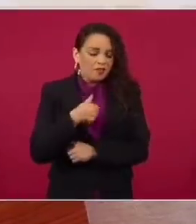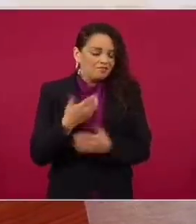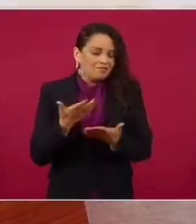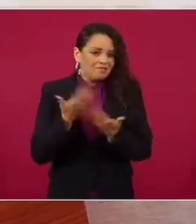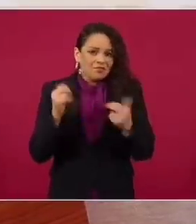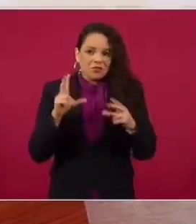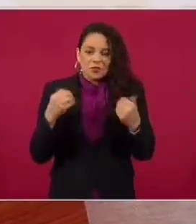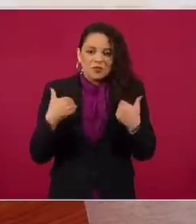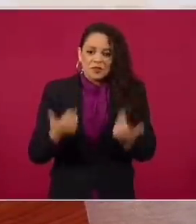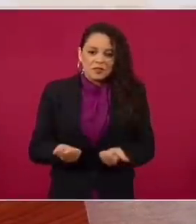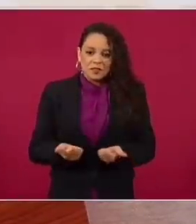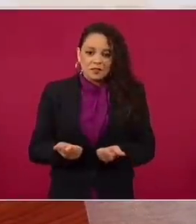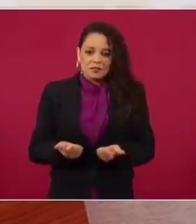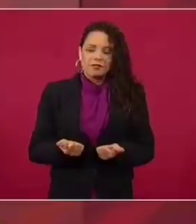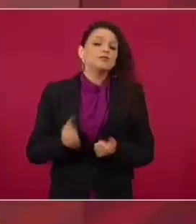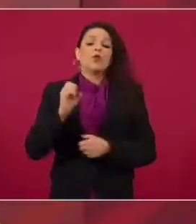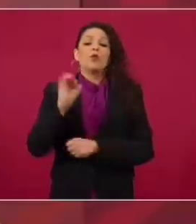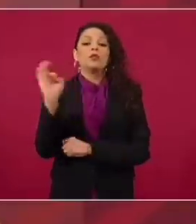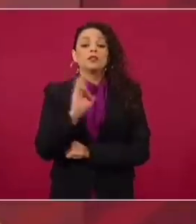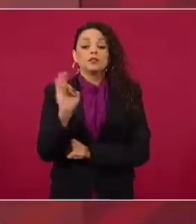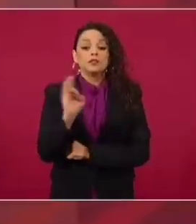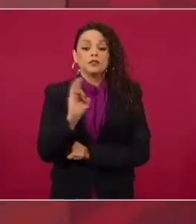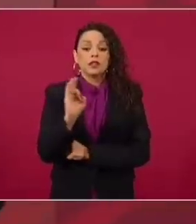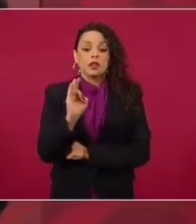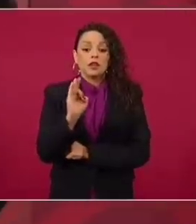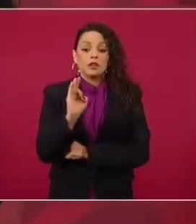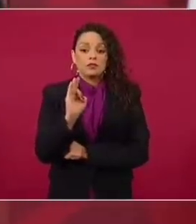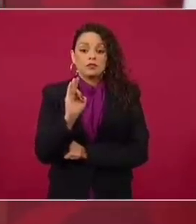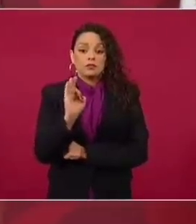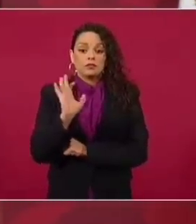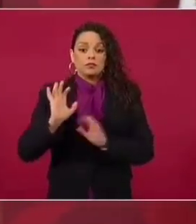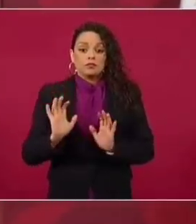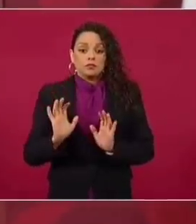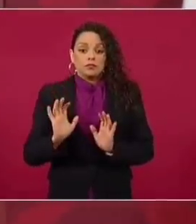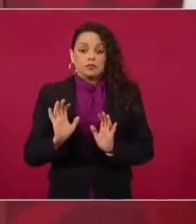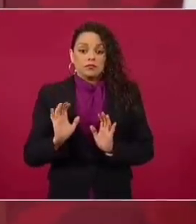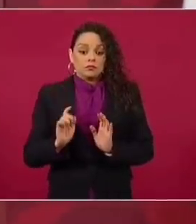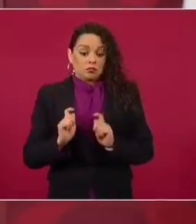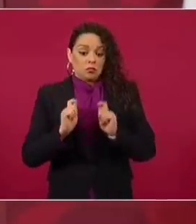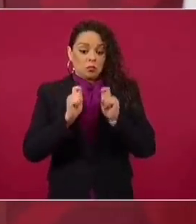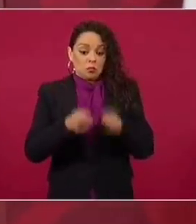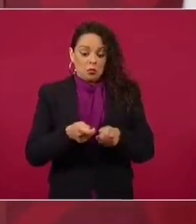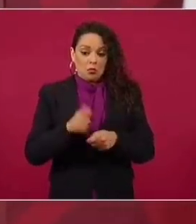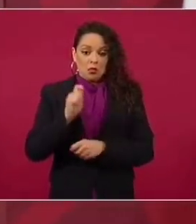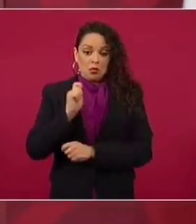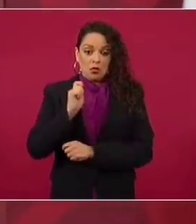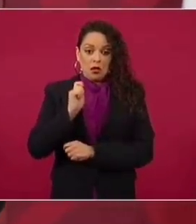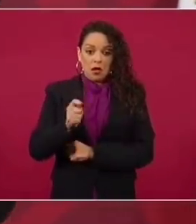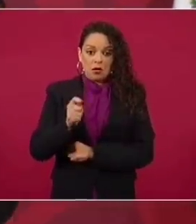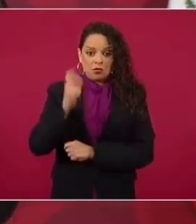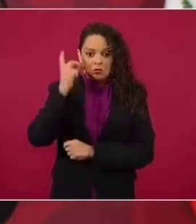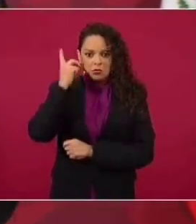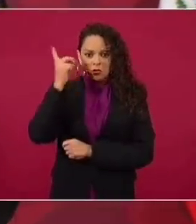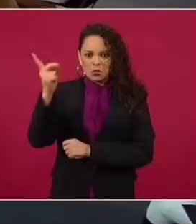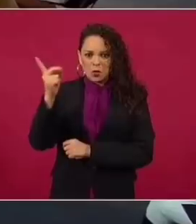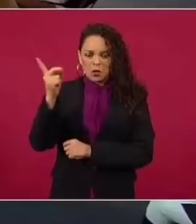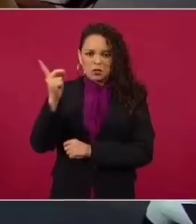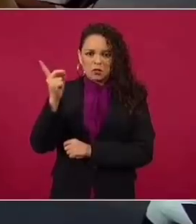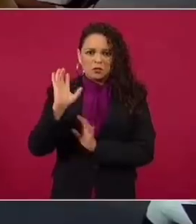No sé si hasta llegaron a recibir títulos nobiliarios o a Vargas Llosa, creo que sí le